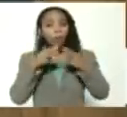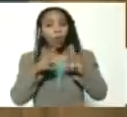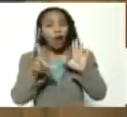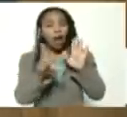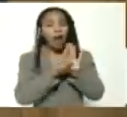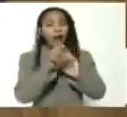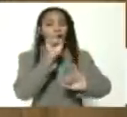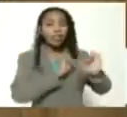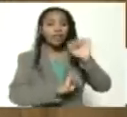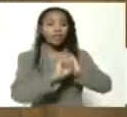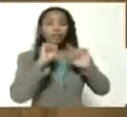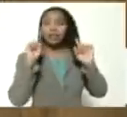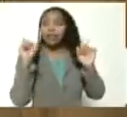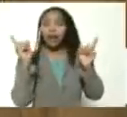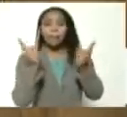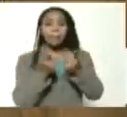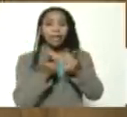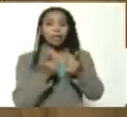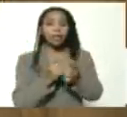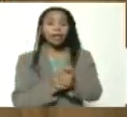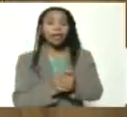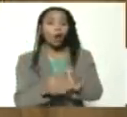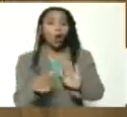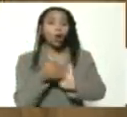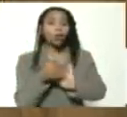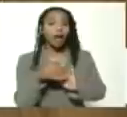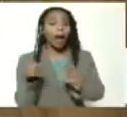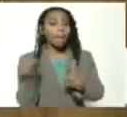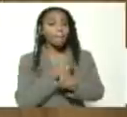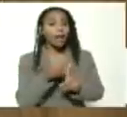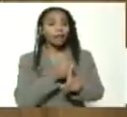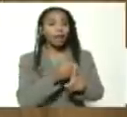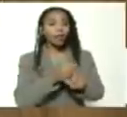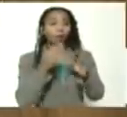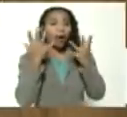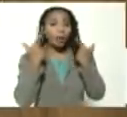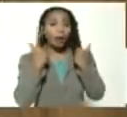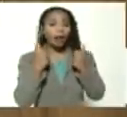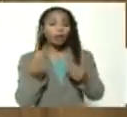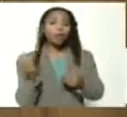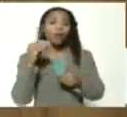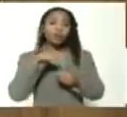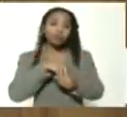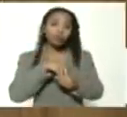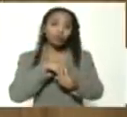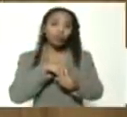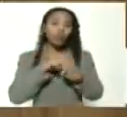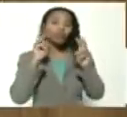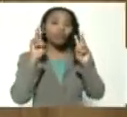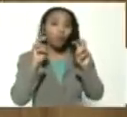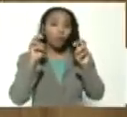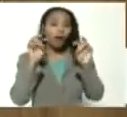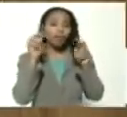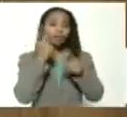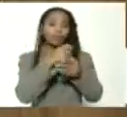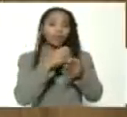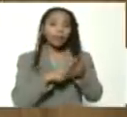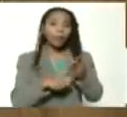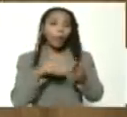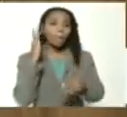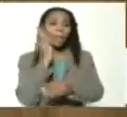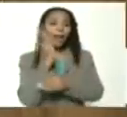la Defensa del Ambiente y contra el Maltrato Animal, en el que se incorporan nuevos tipos